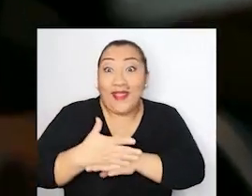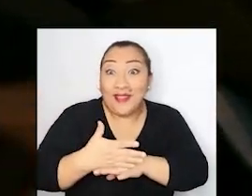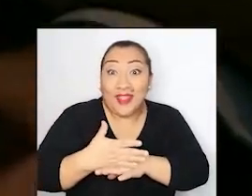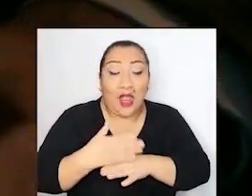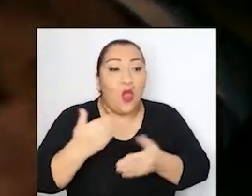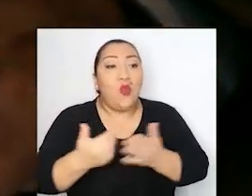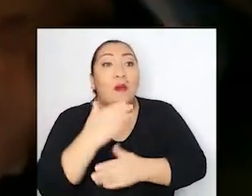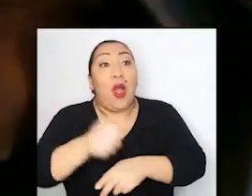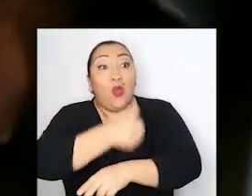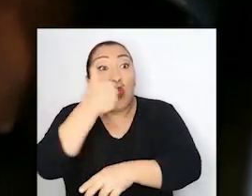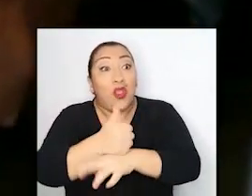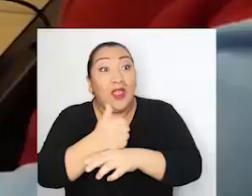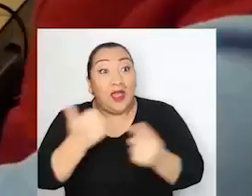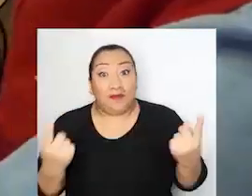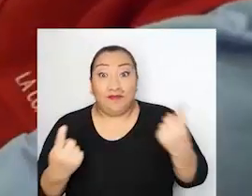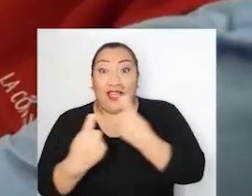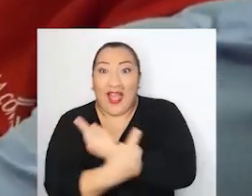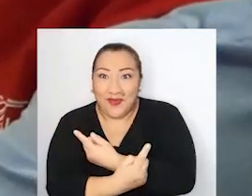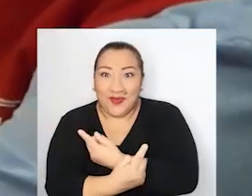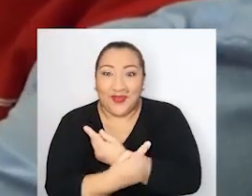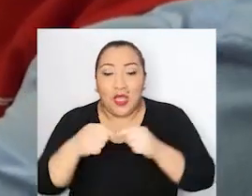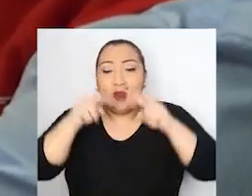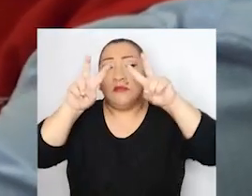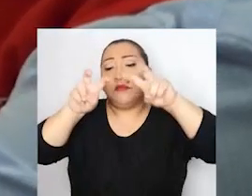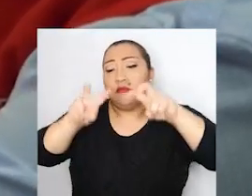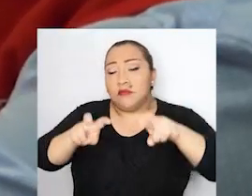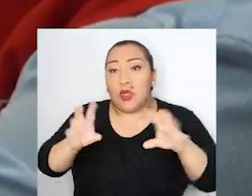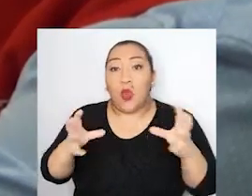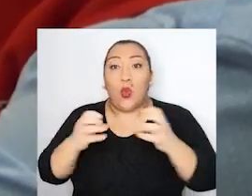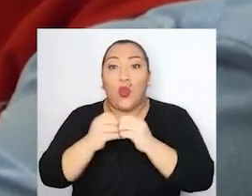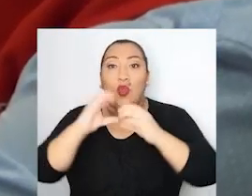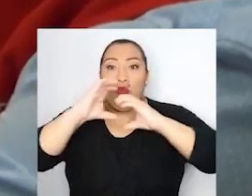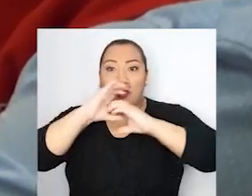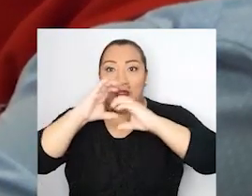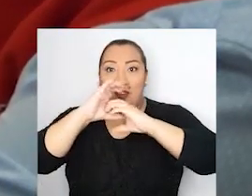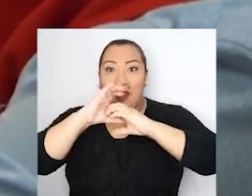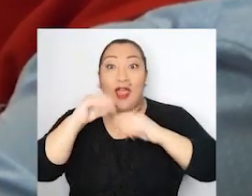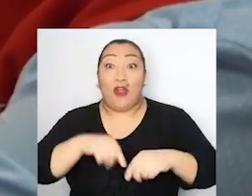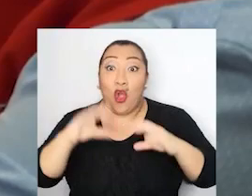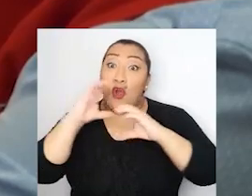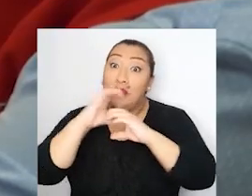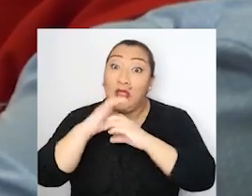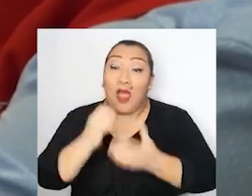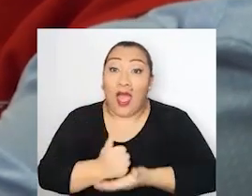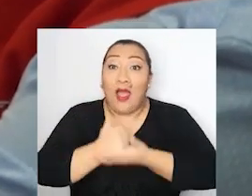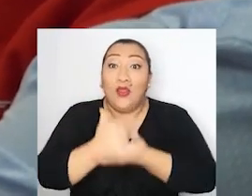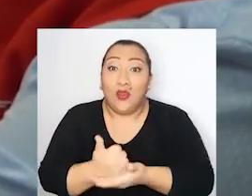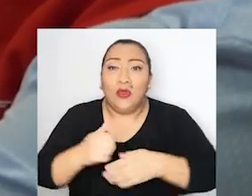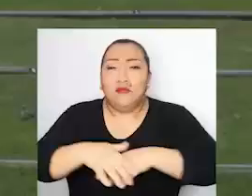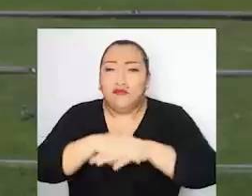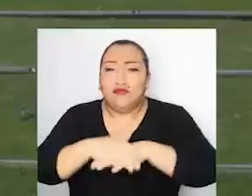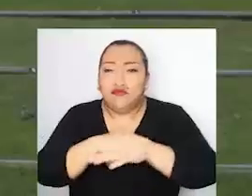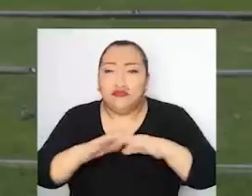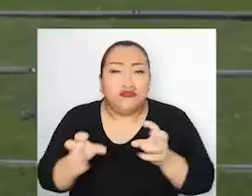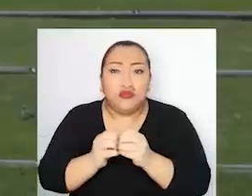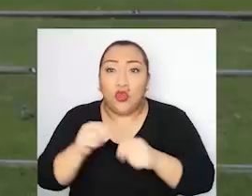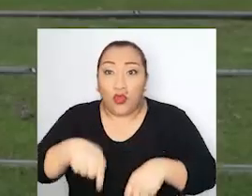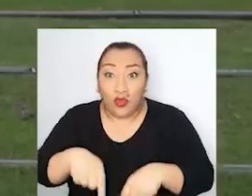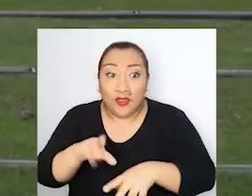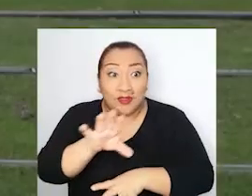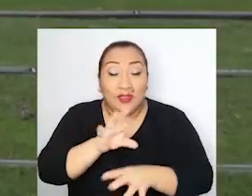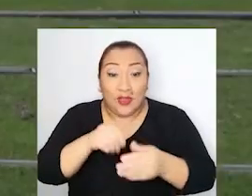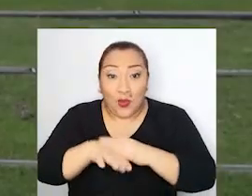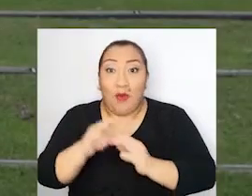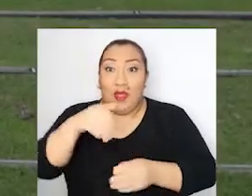es decir, las nuevas autoridades y la Contraloría. El acompañamiento de la Contraloría General a la transferencia de gestión en el marco de